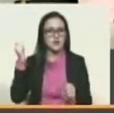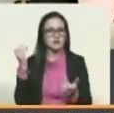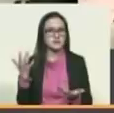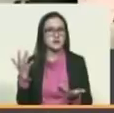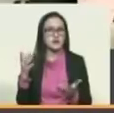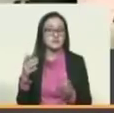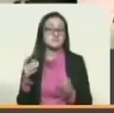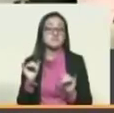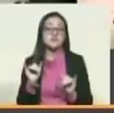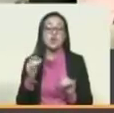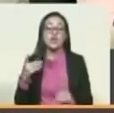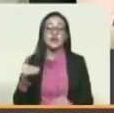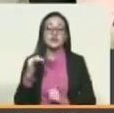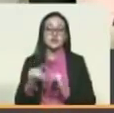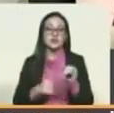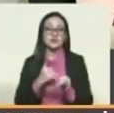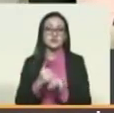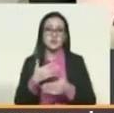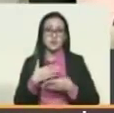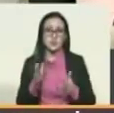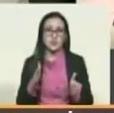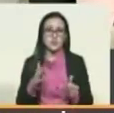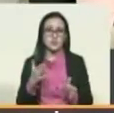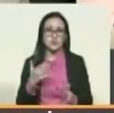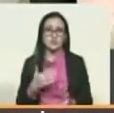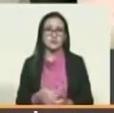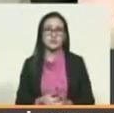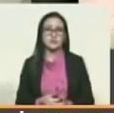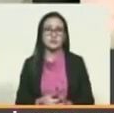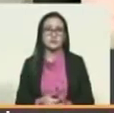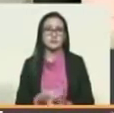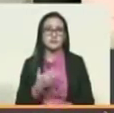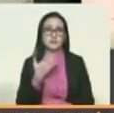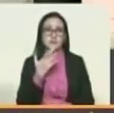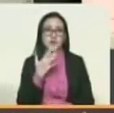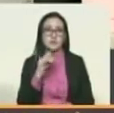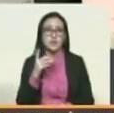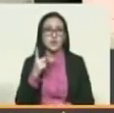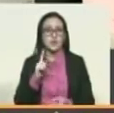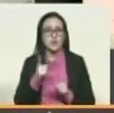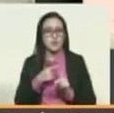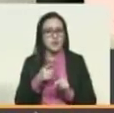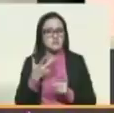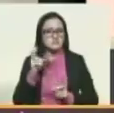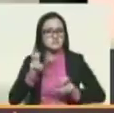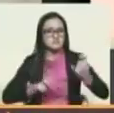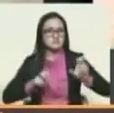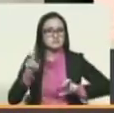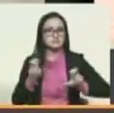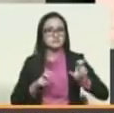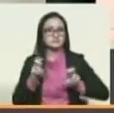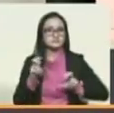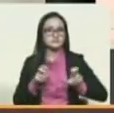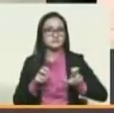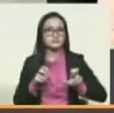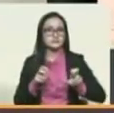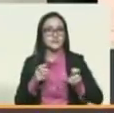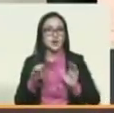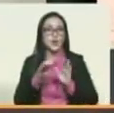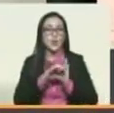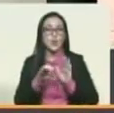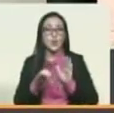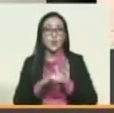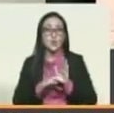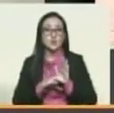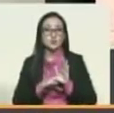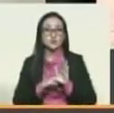derecho internacional público. Por ejemplo, una de las cosas que hemos estado evaluando es que se someta a un curso de